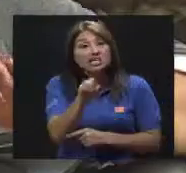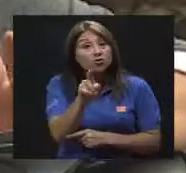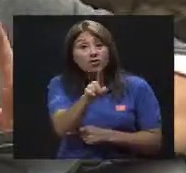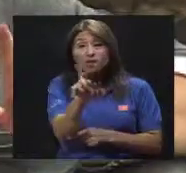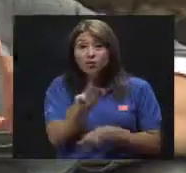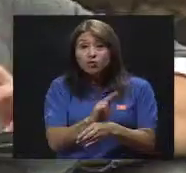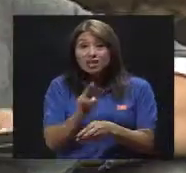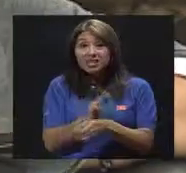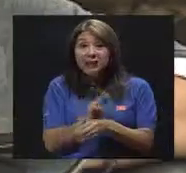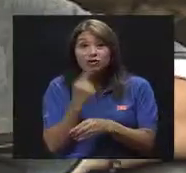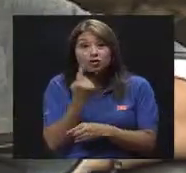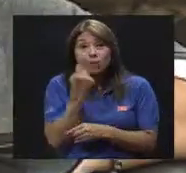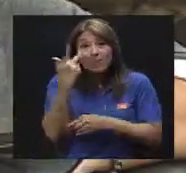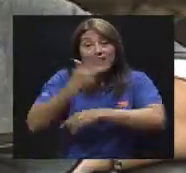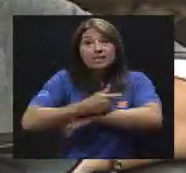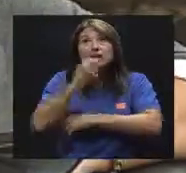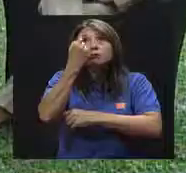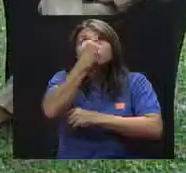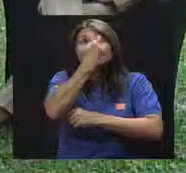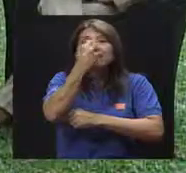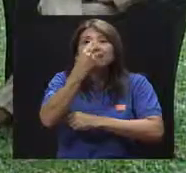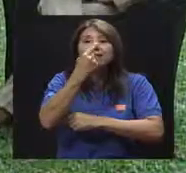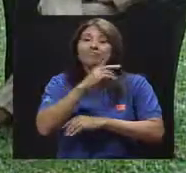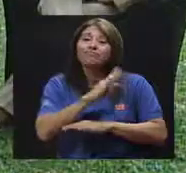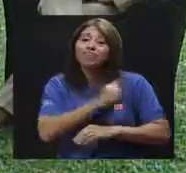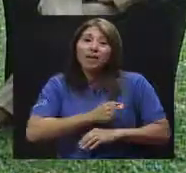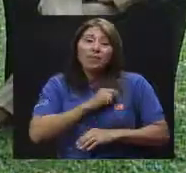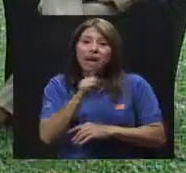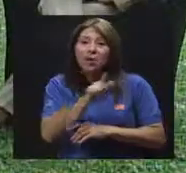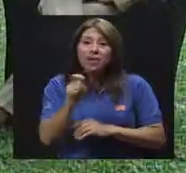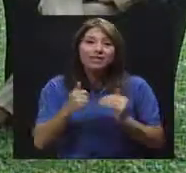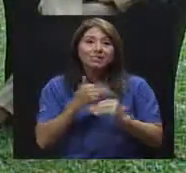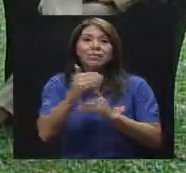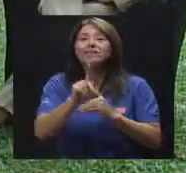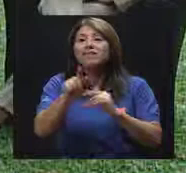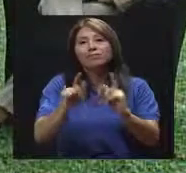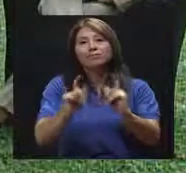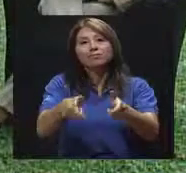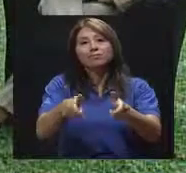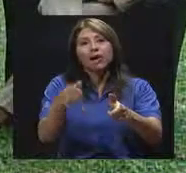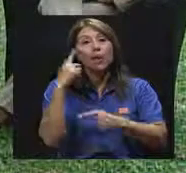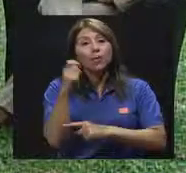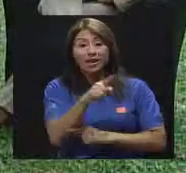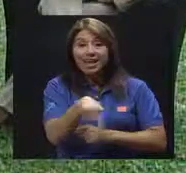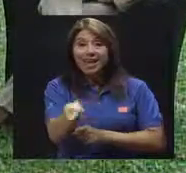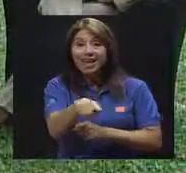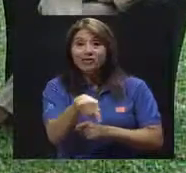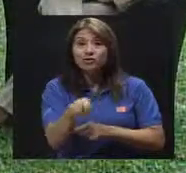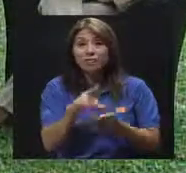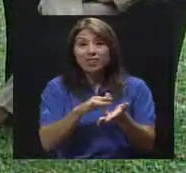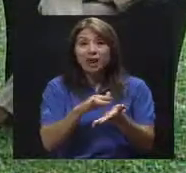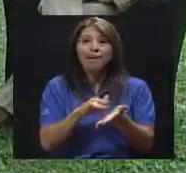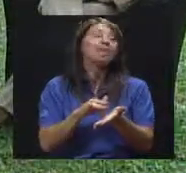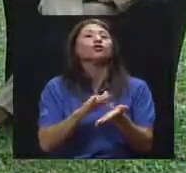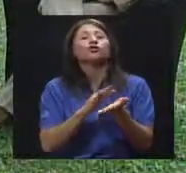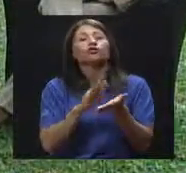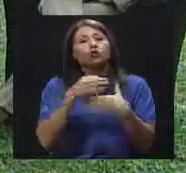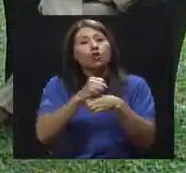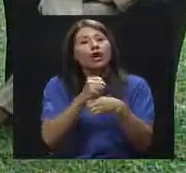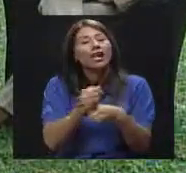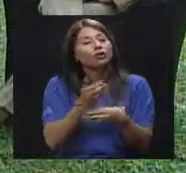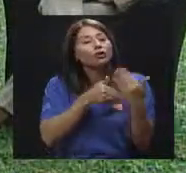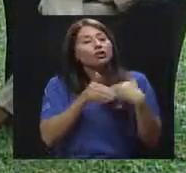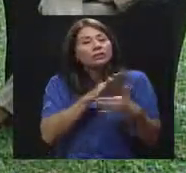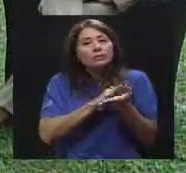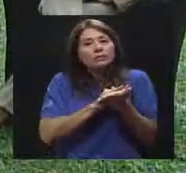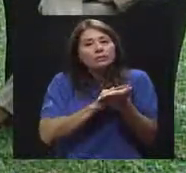puso 3 días, qué pena, pero igual lo tiene que desechar. ¿Por qué? Porque como son medicamentos que son fabricados en condiciones estériles, las bacterias que se